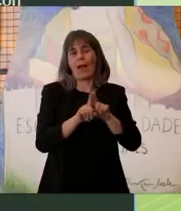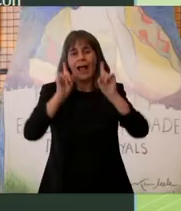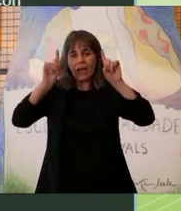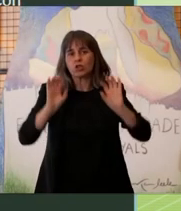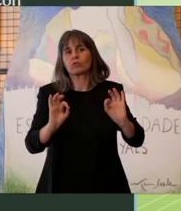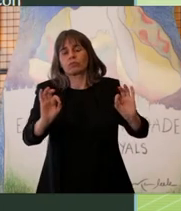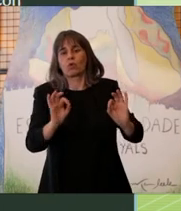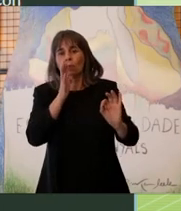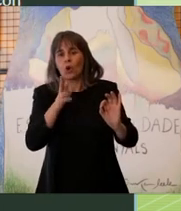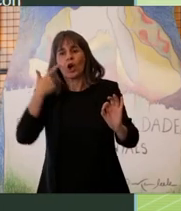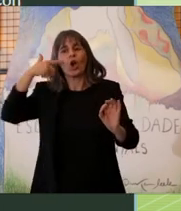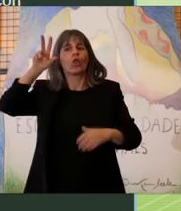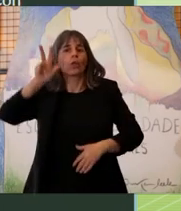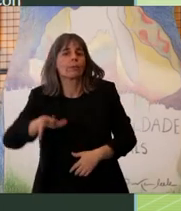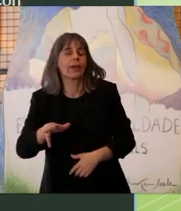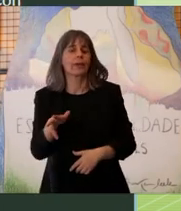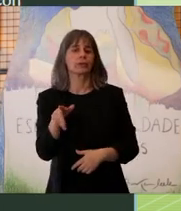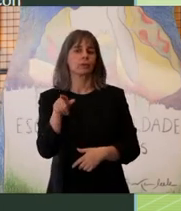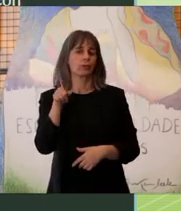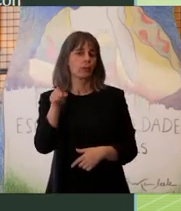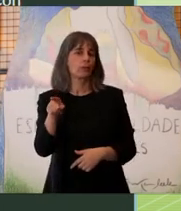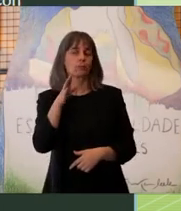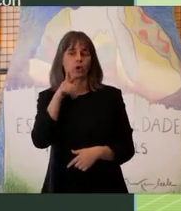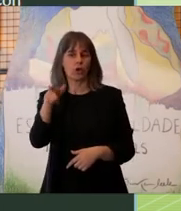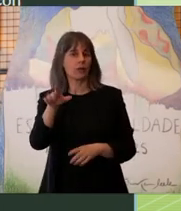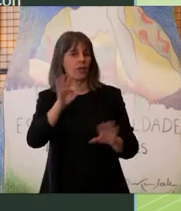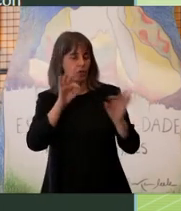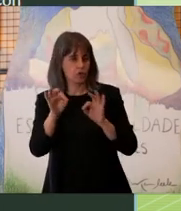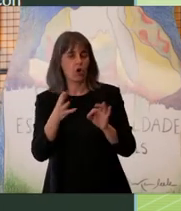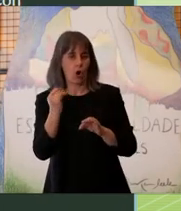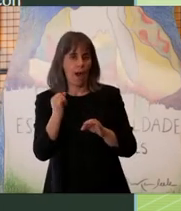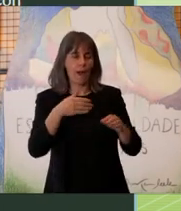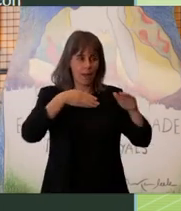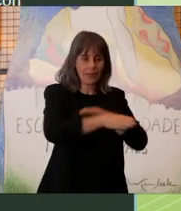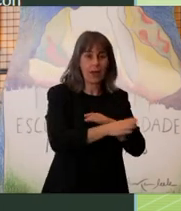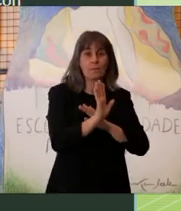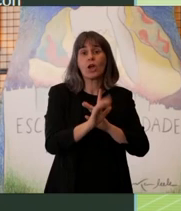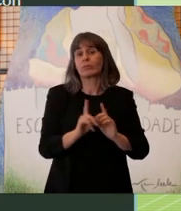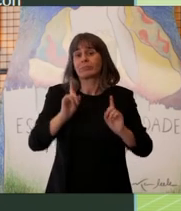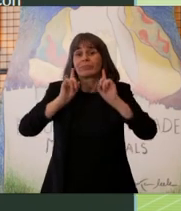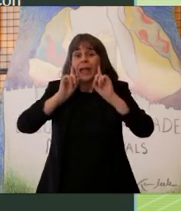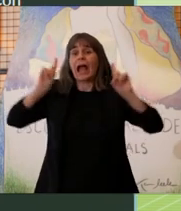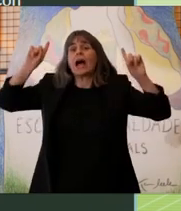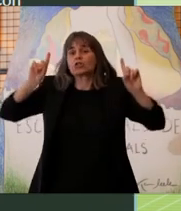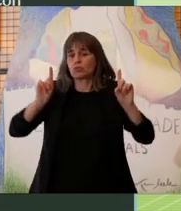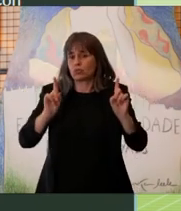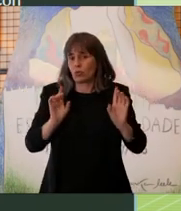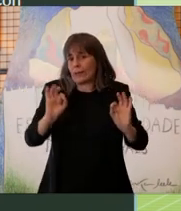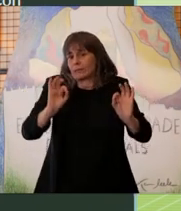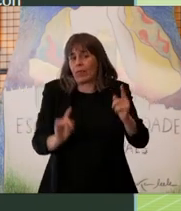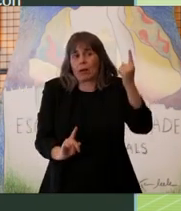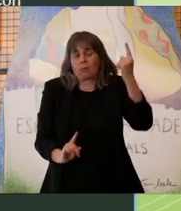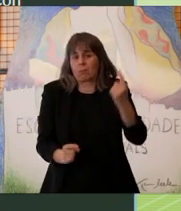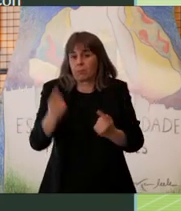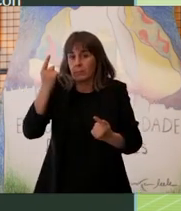reconocidas que han ejercido el poder con toma de decisiones pero son por excepción pero las mujeres como